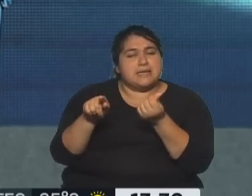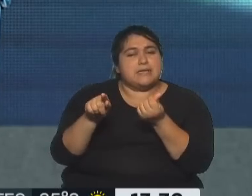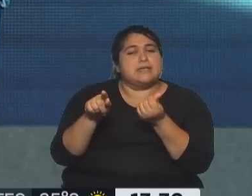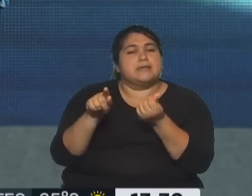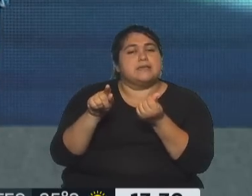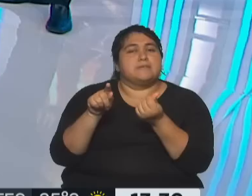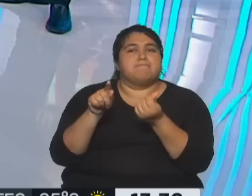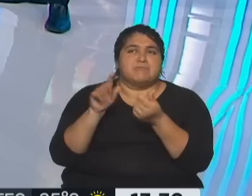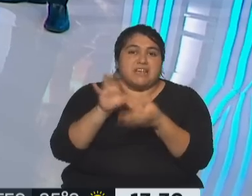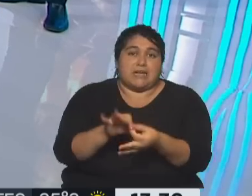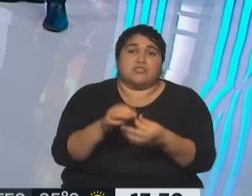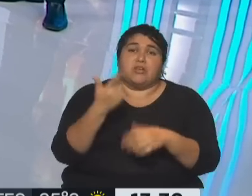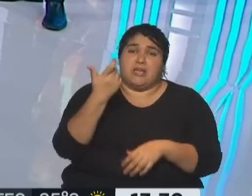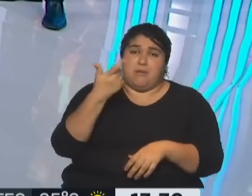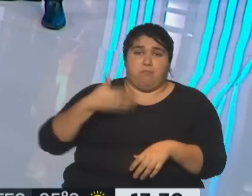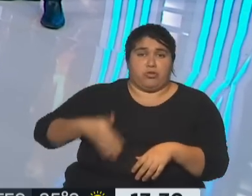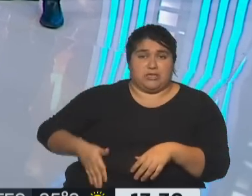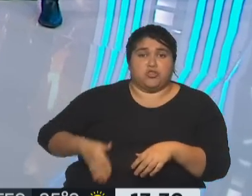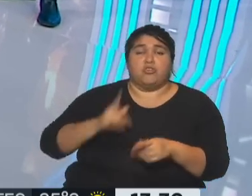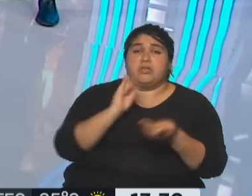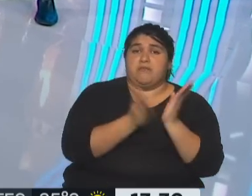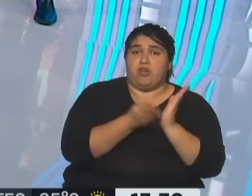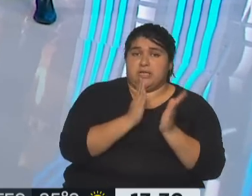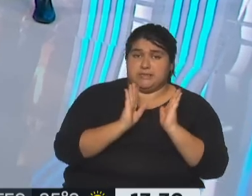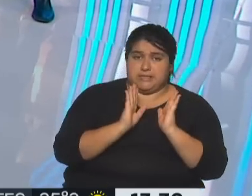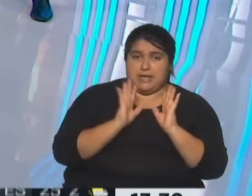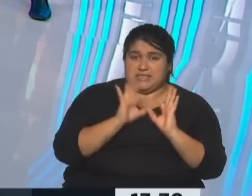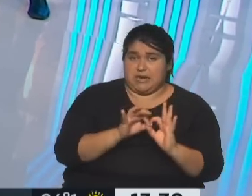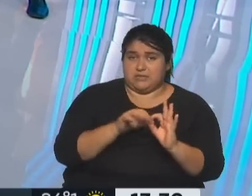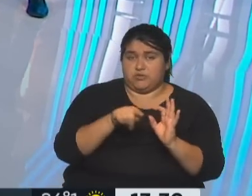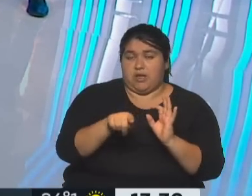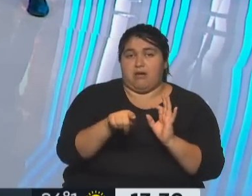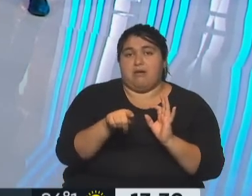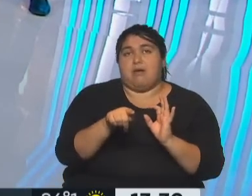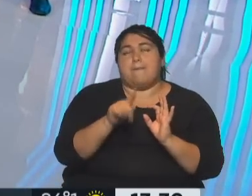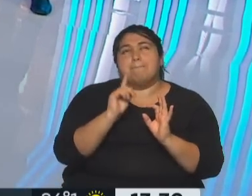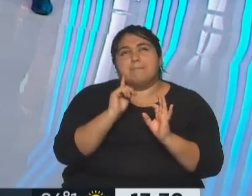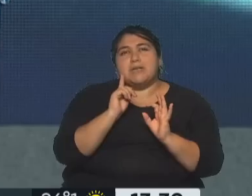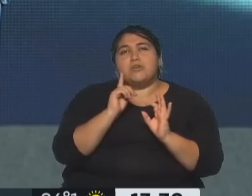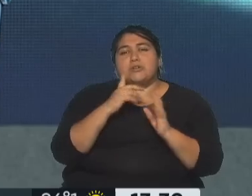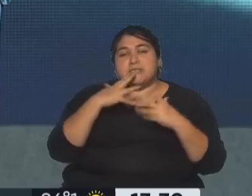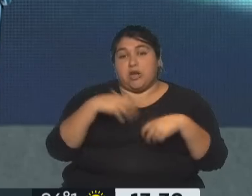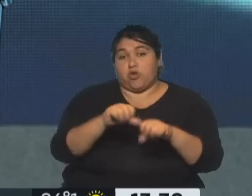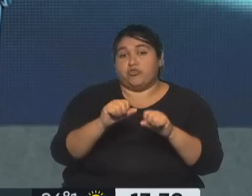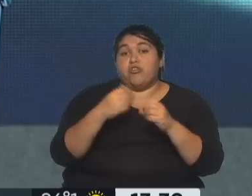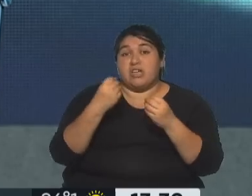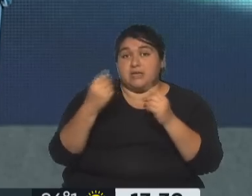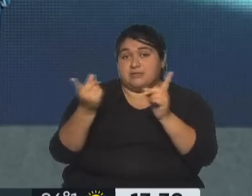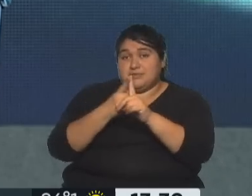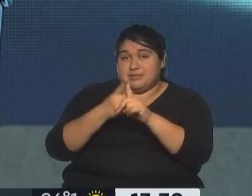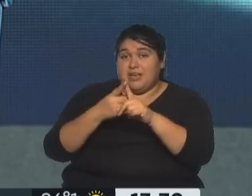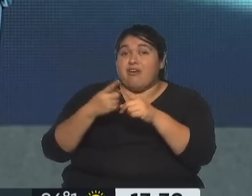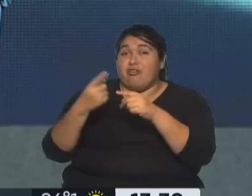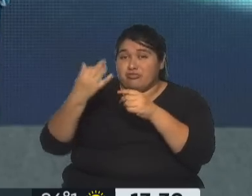tema de la aportación de armas y con la violencia, que es que además se les encontró un vínculo con el narcotráfico. Hablamos del